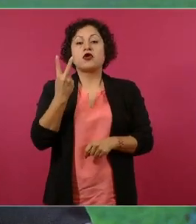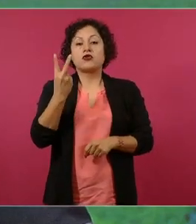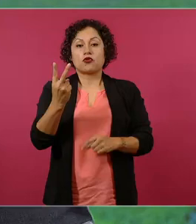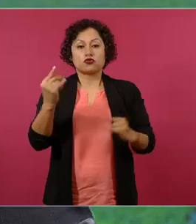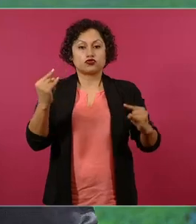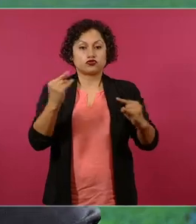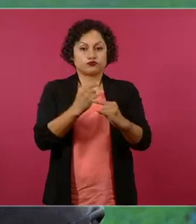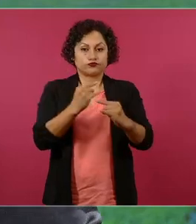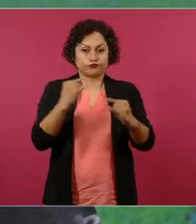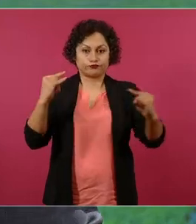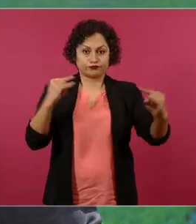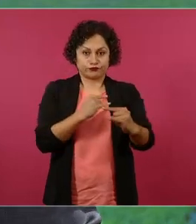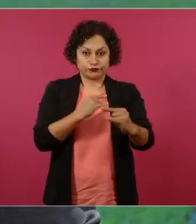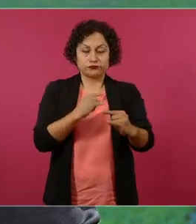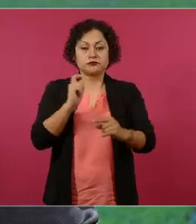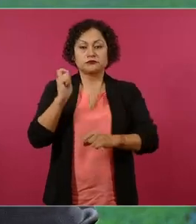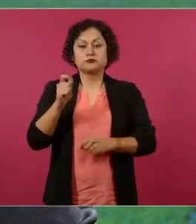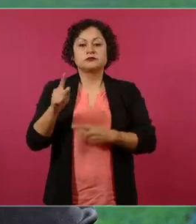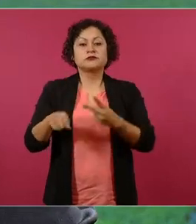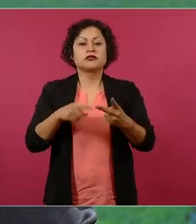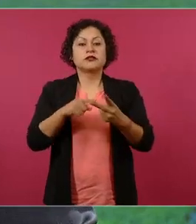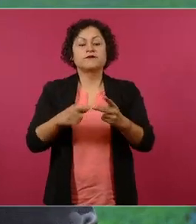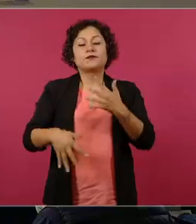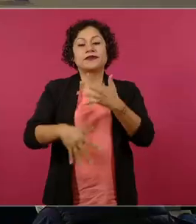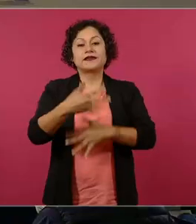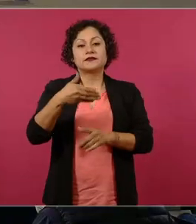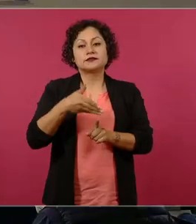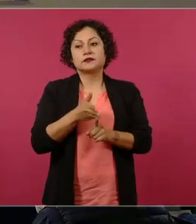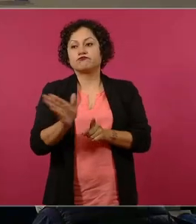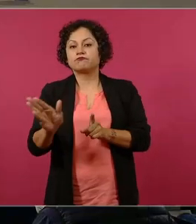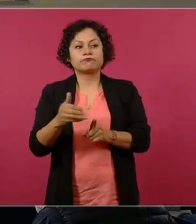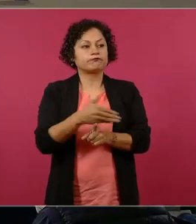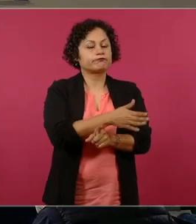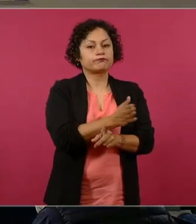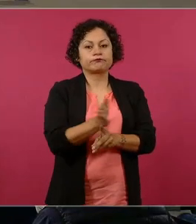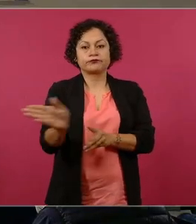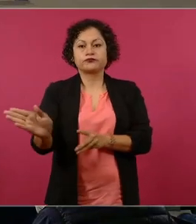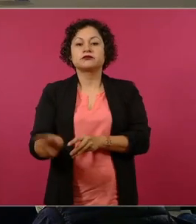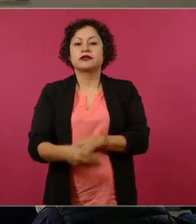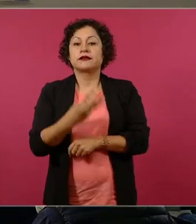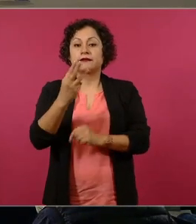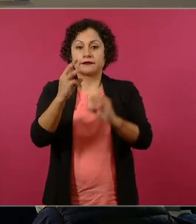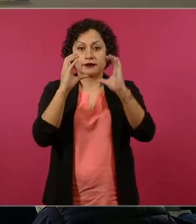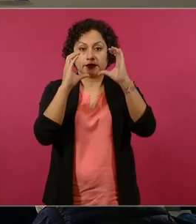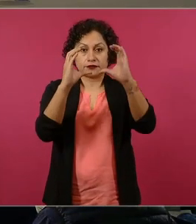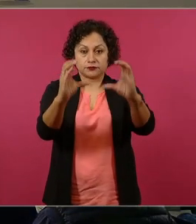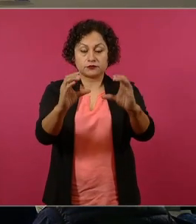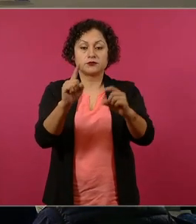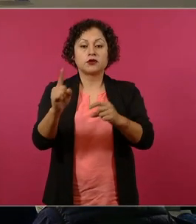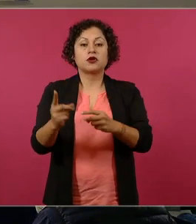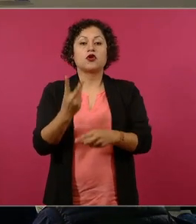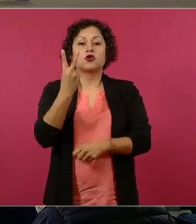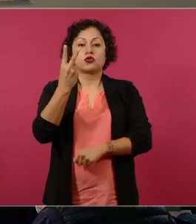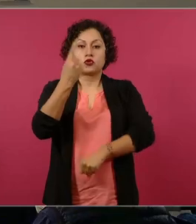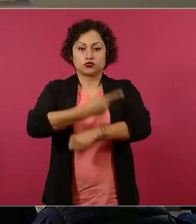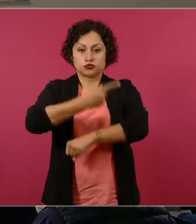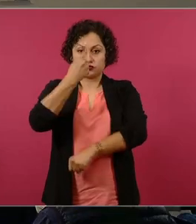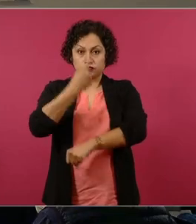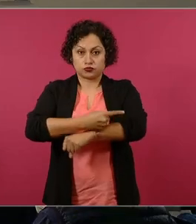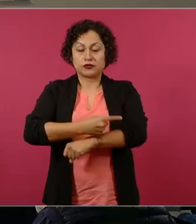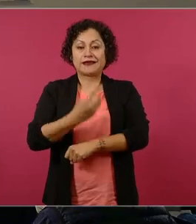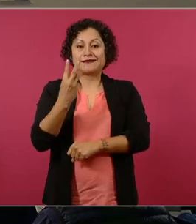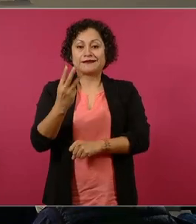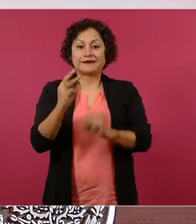circulación cuenta con 15 entronques de acceso tres túneles dos dos plazas de cobro 10 puentes tres viaductos